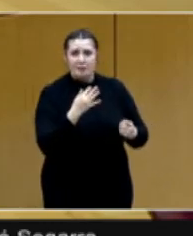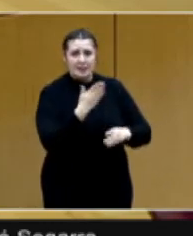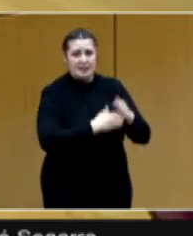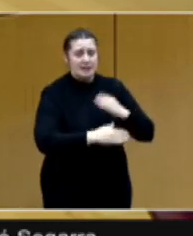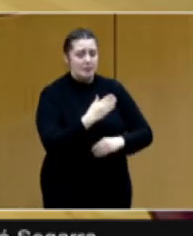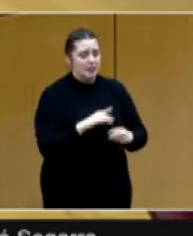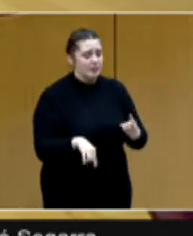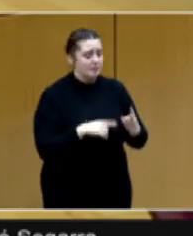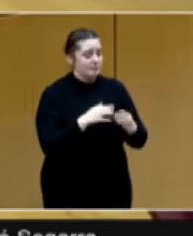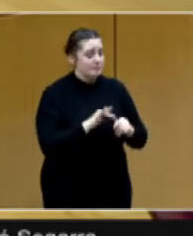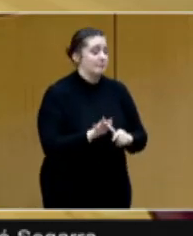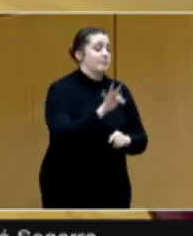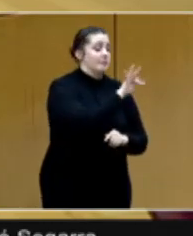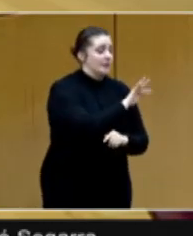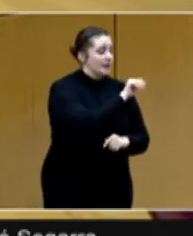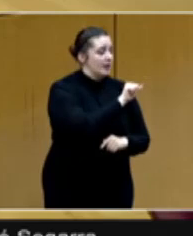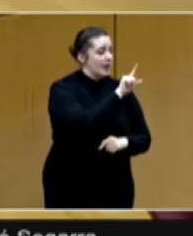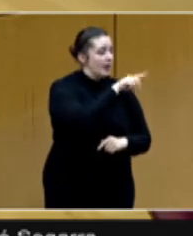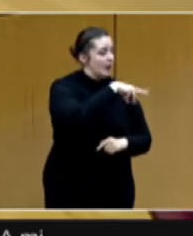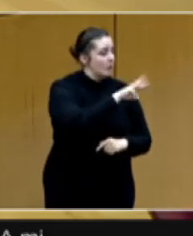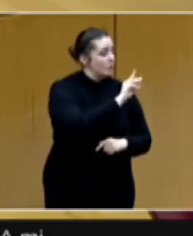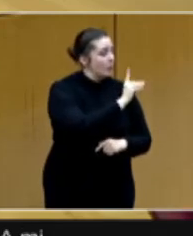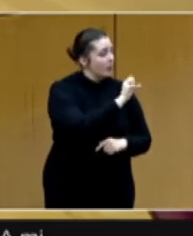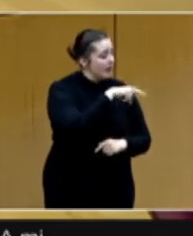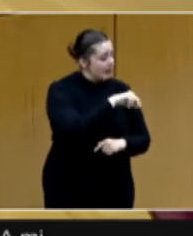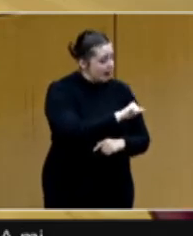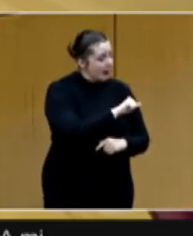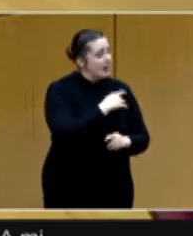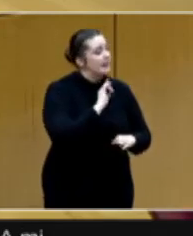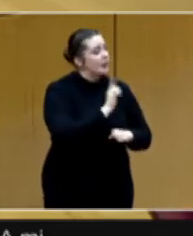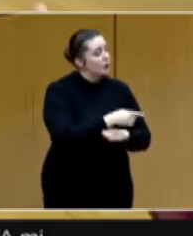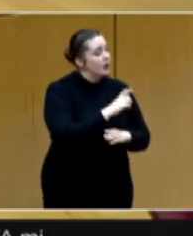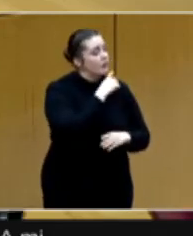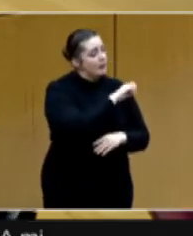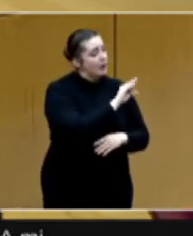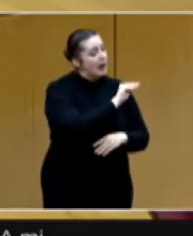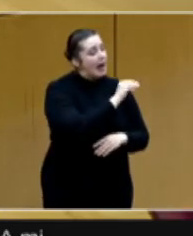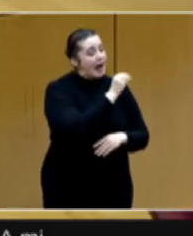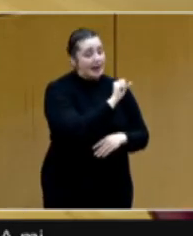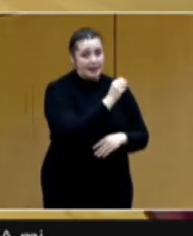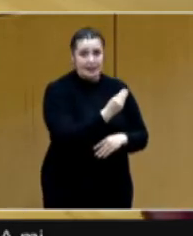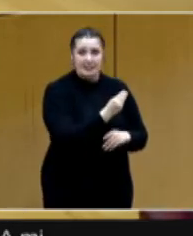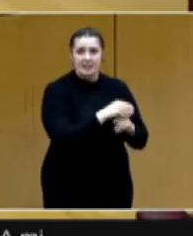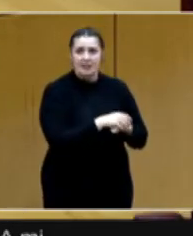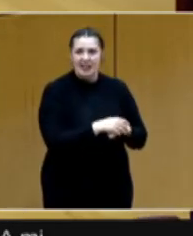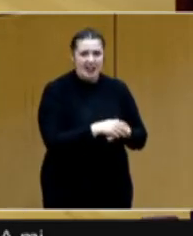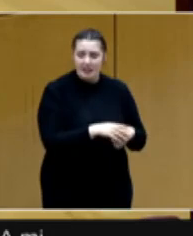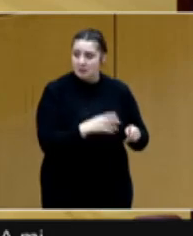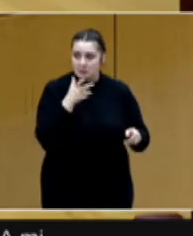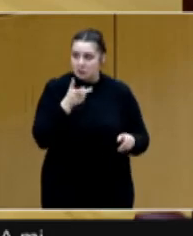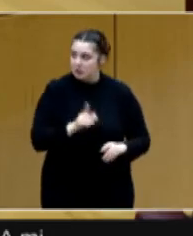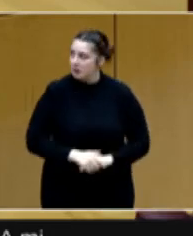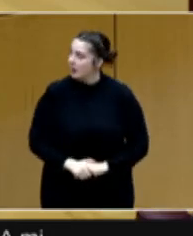almudena directora de la fundación equitas digo almudena si le ha pedido Porque todos conocemos para el budeno